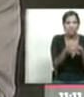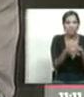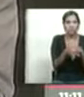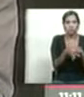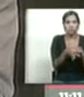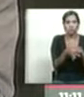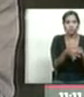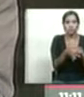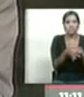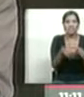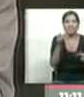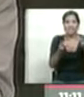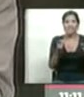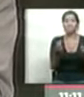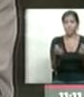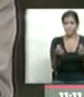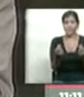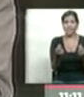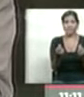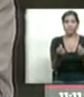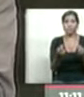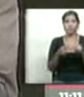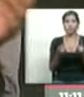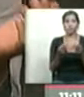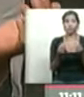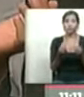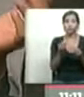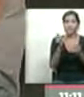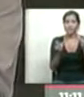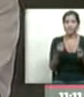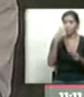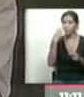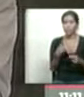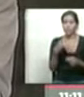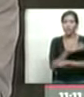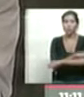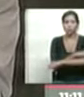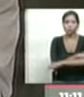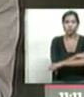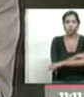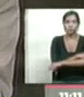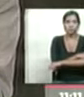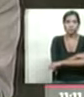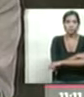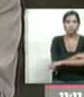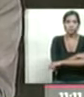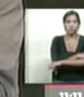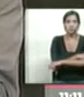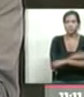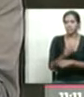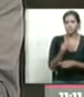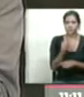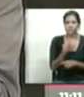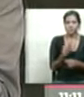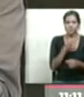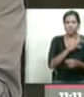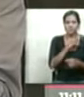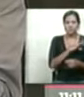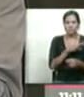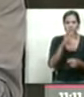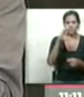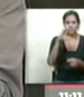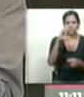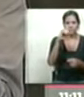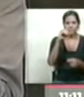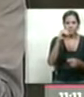de gente que tiene plata, pero mucha gente pelando bola de la oposición, ¿verdad?, decía el señor este Colina, que